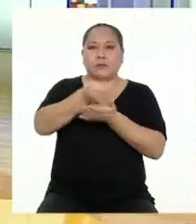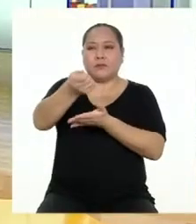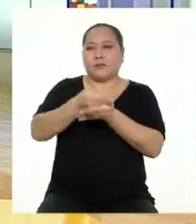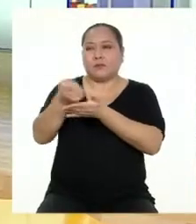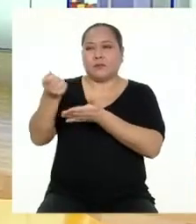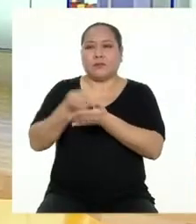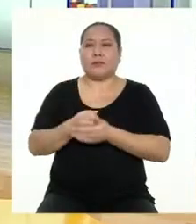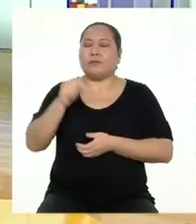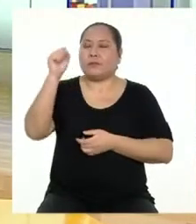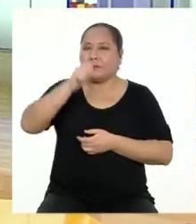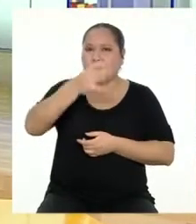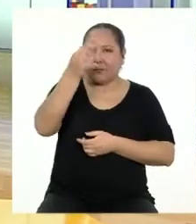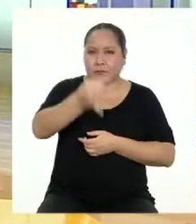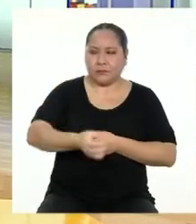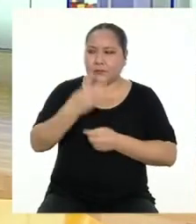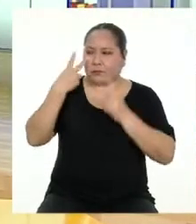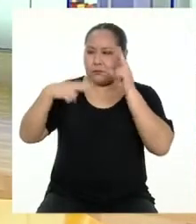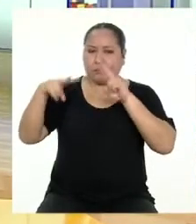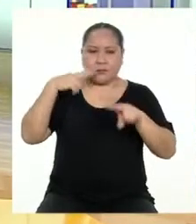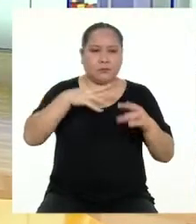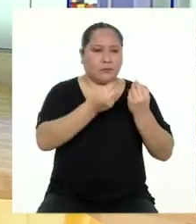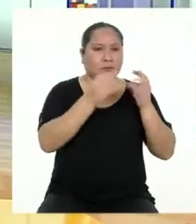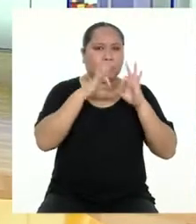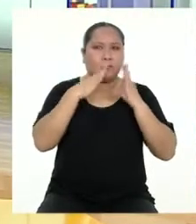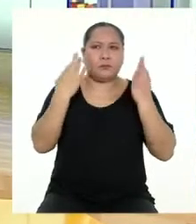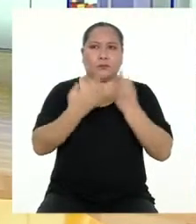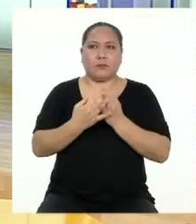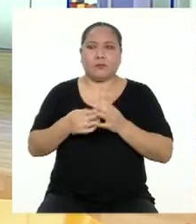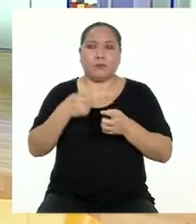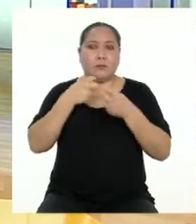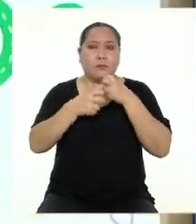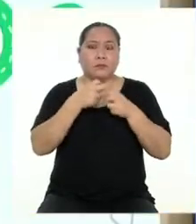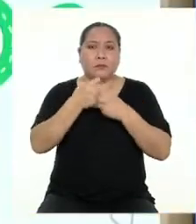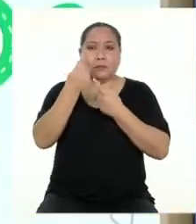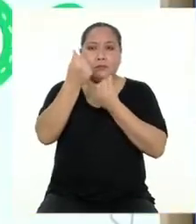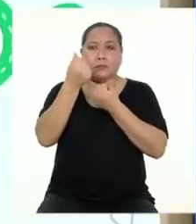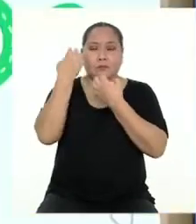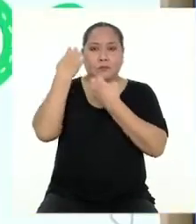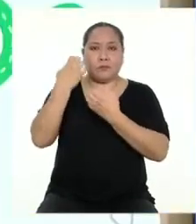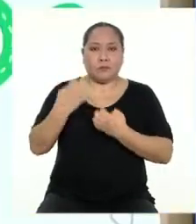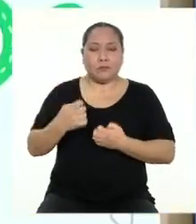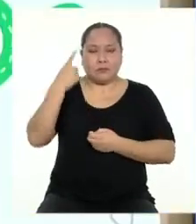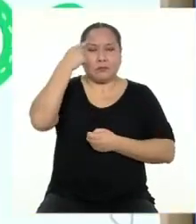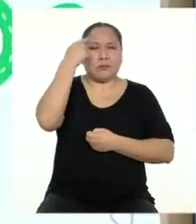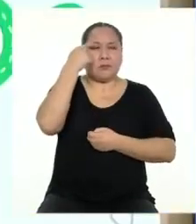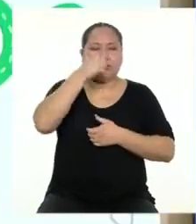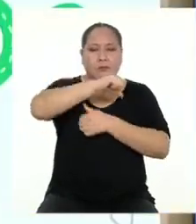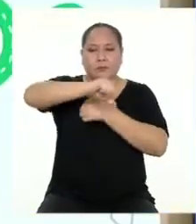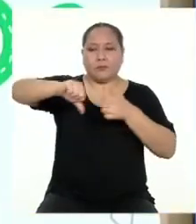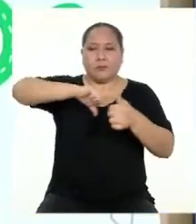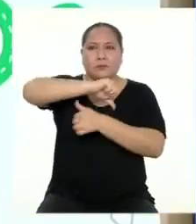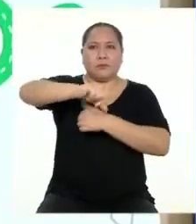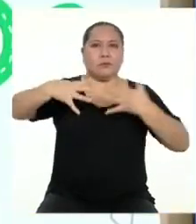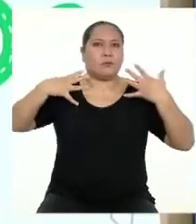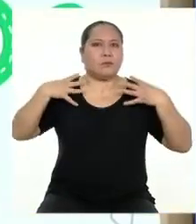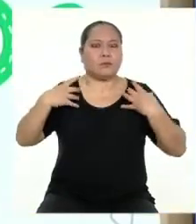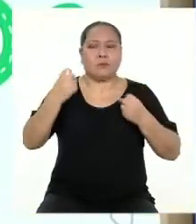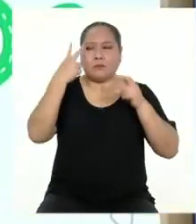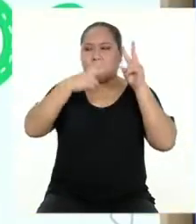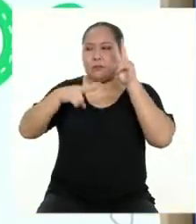menores que los gastos, estamos en un escenario problemático. Si los ingresos son iguales a los gastos, estamos en un escenario